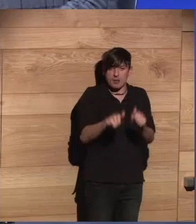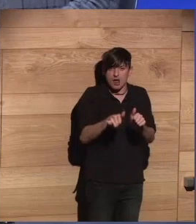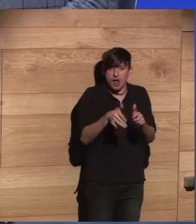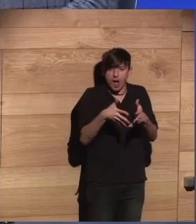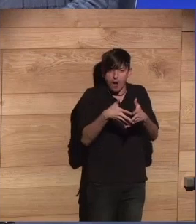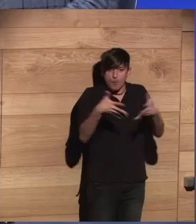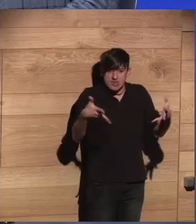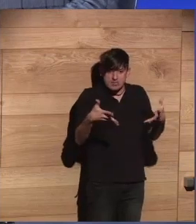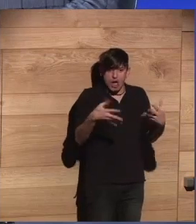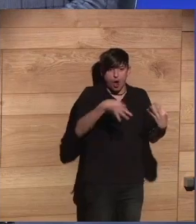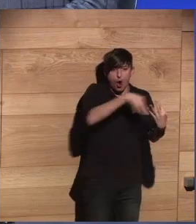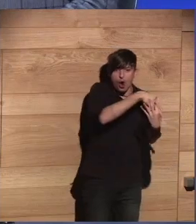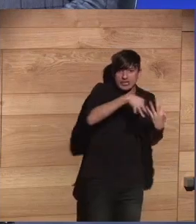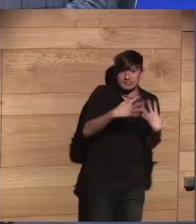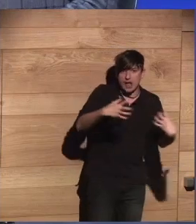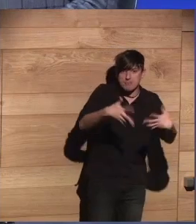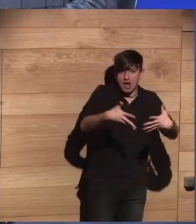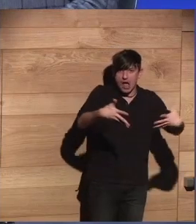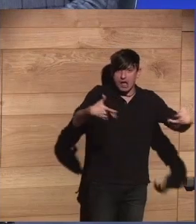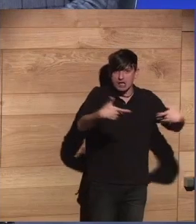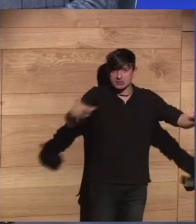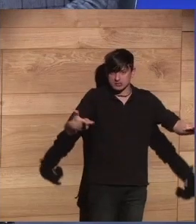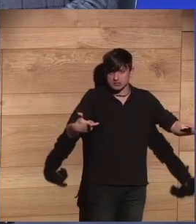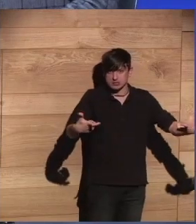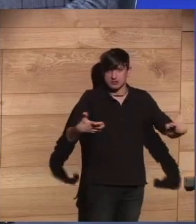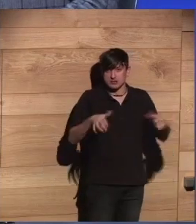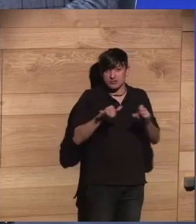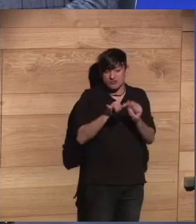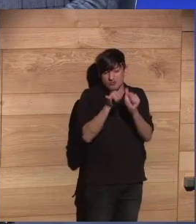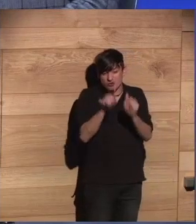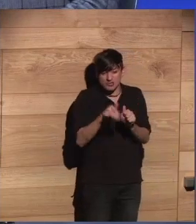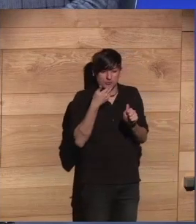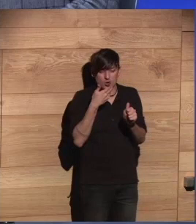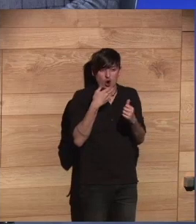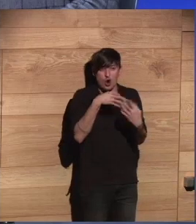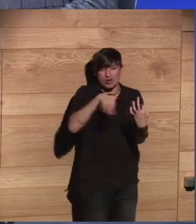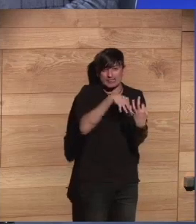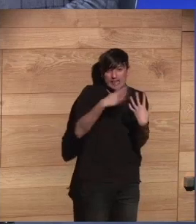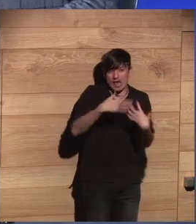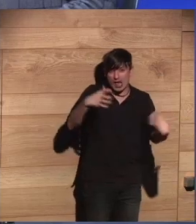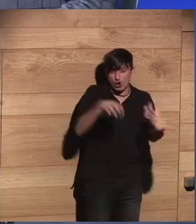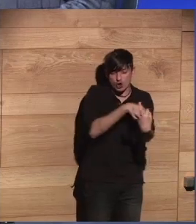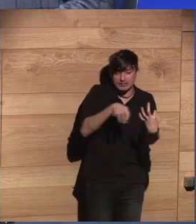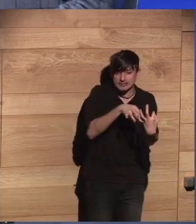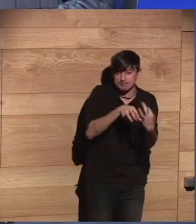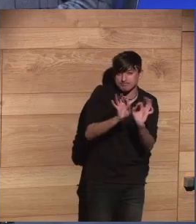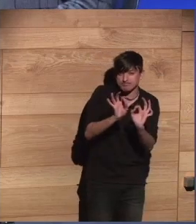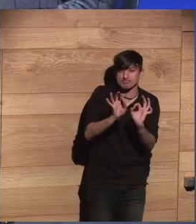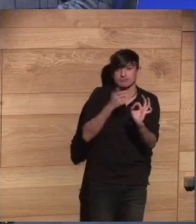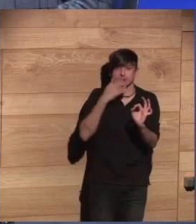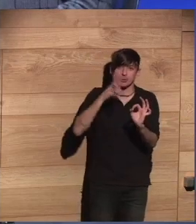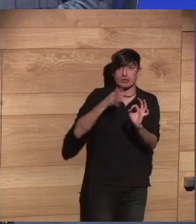ligeramente también la orquesta, sin hacer, de nuevo, él huye de una orquesta, el formato de una orquesta con lo que... A ver, la orquesta de por sí,